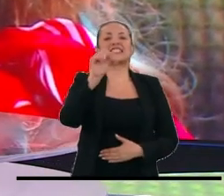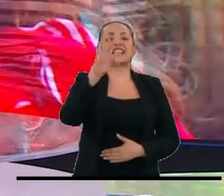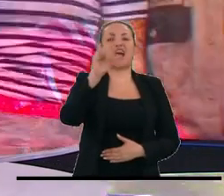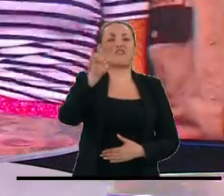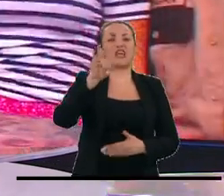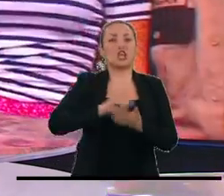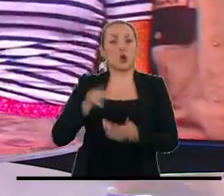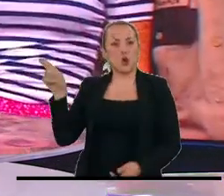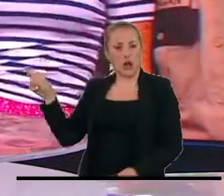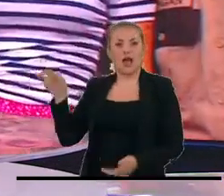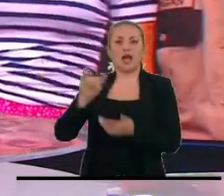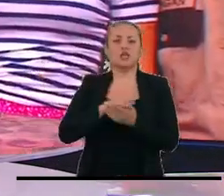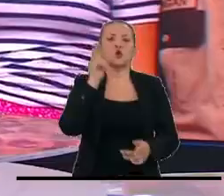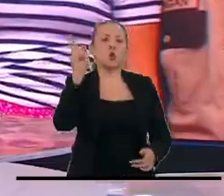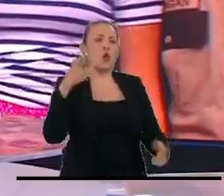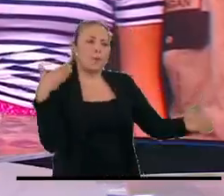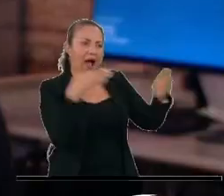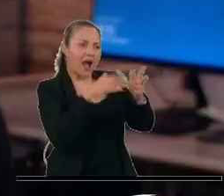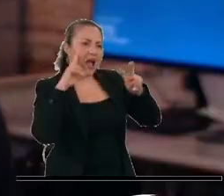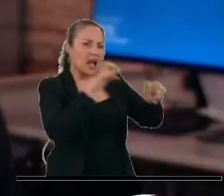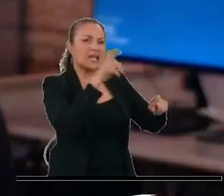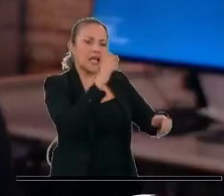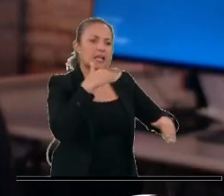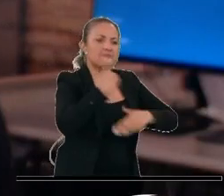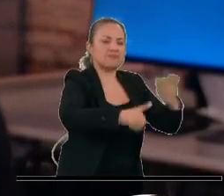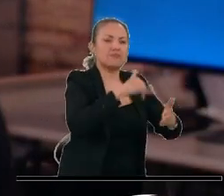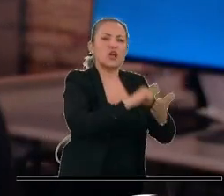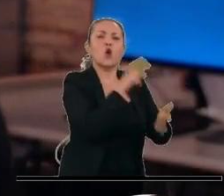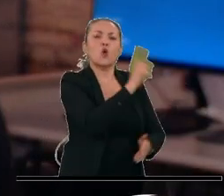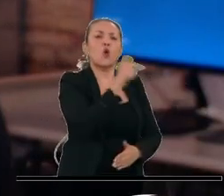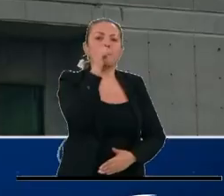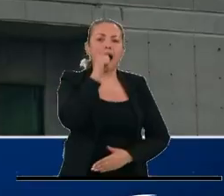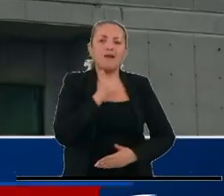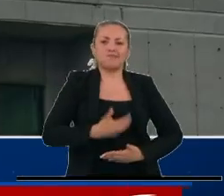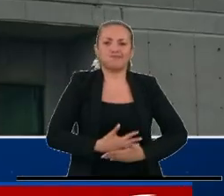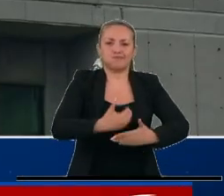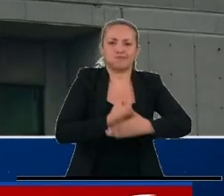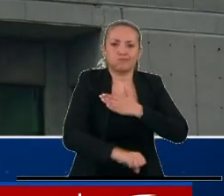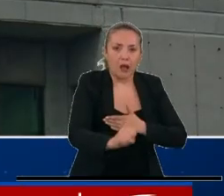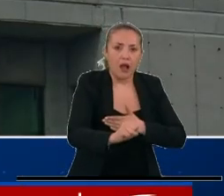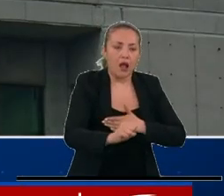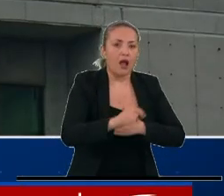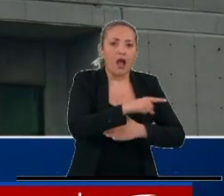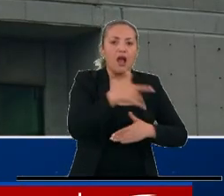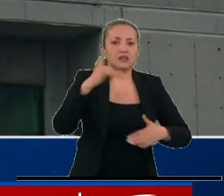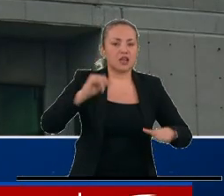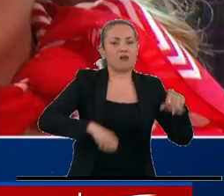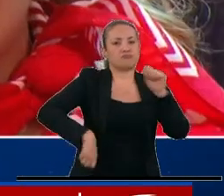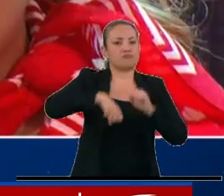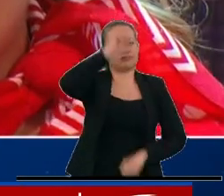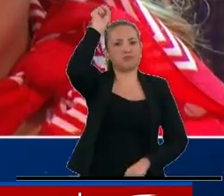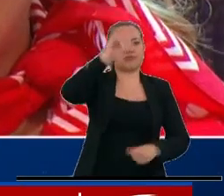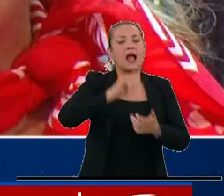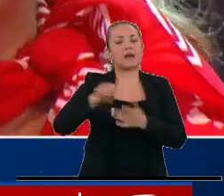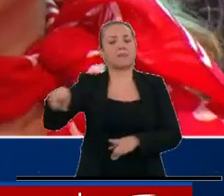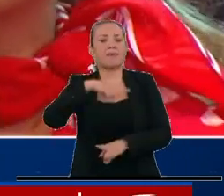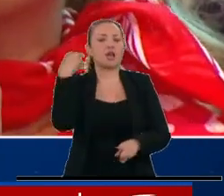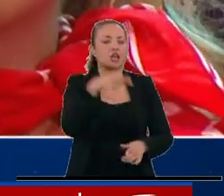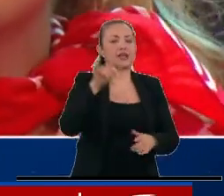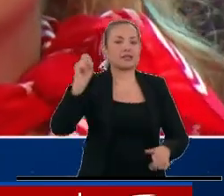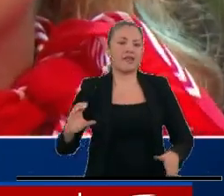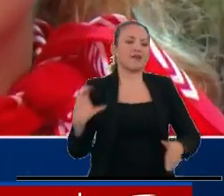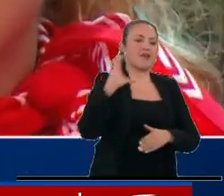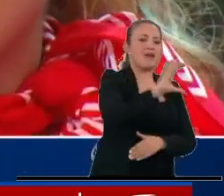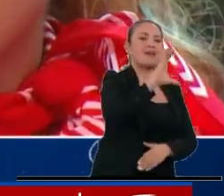tiene los detalles de la decisión la fiscalía tendrá que indemnizar con 500 millones de pesos a la actriz Carolina